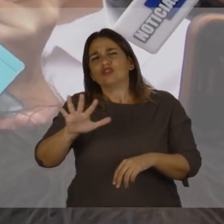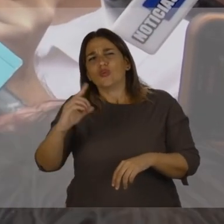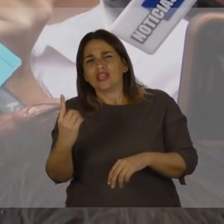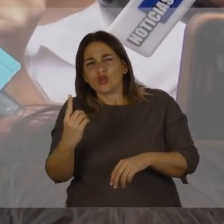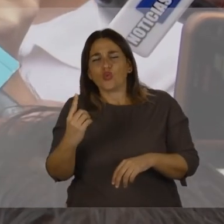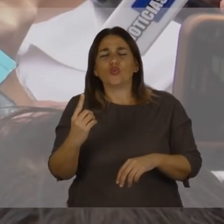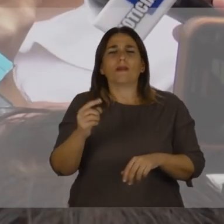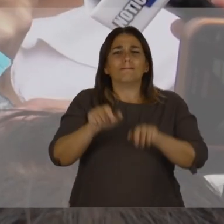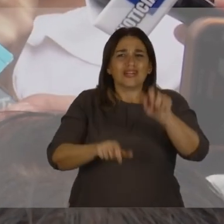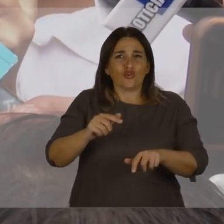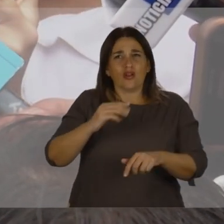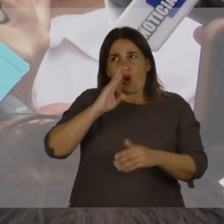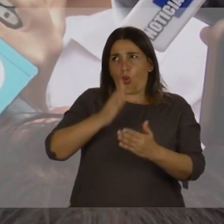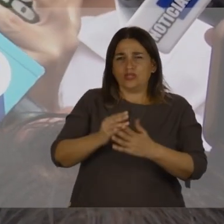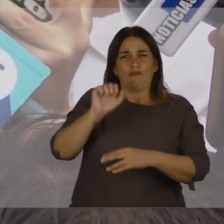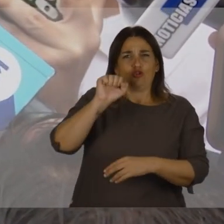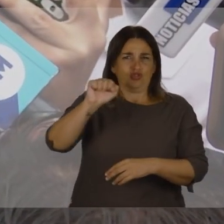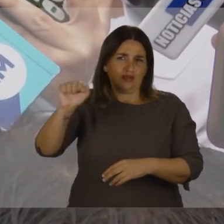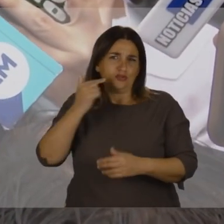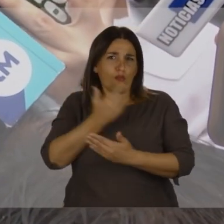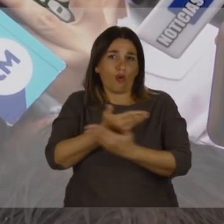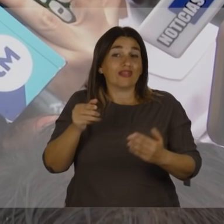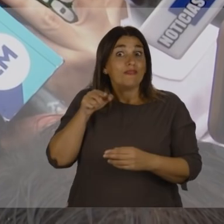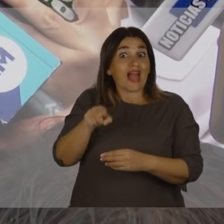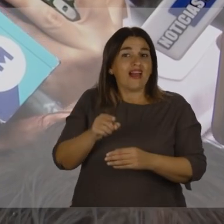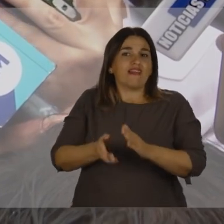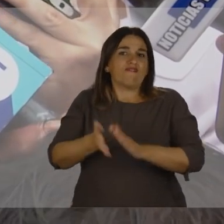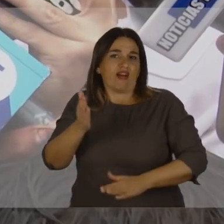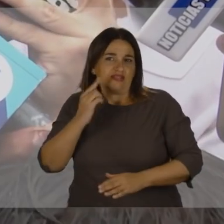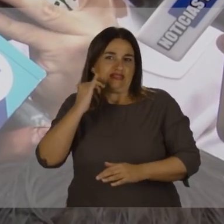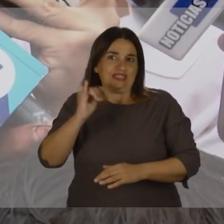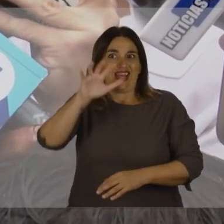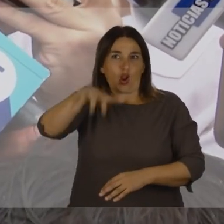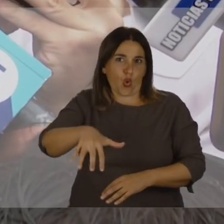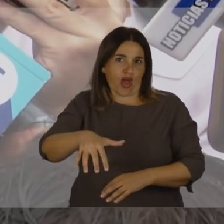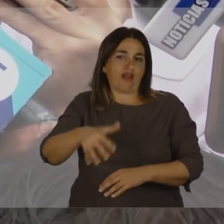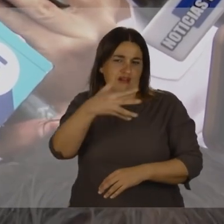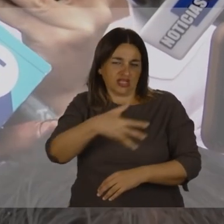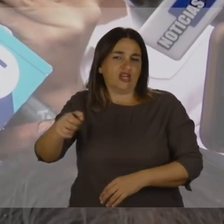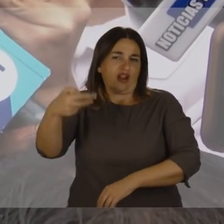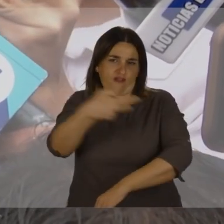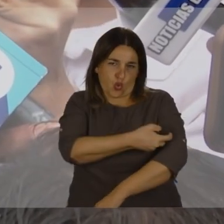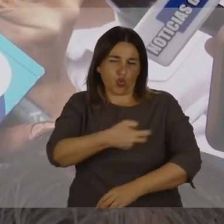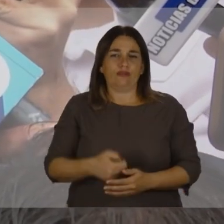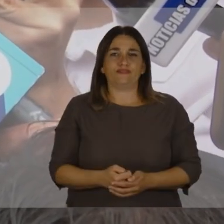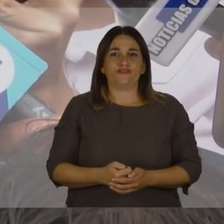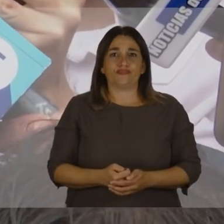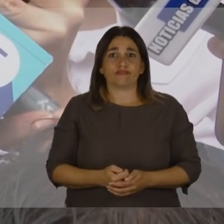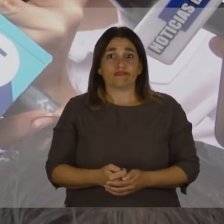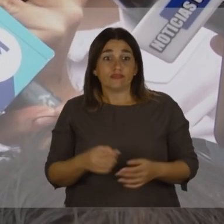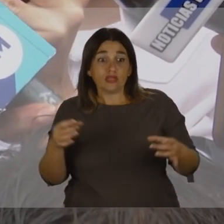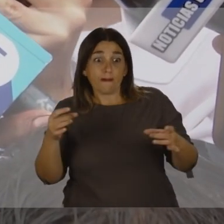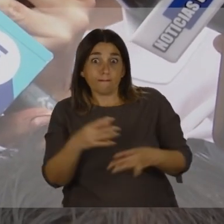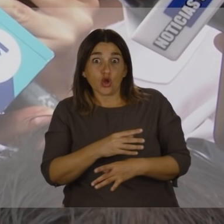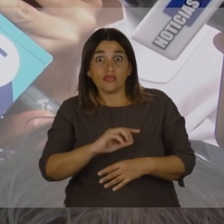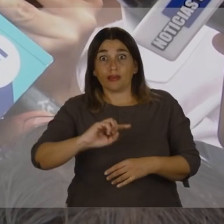1.551 habitantes, me parece, el censo último. Allí vamos a mandar un móvil para que vacune. Después de terminar